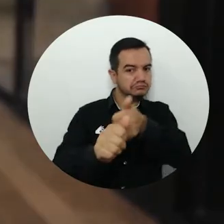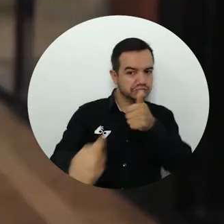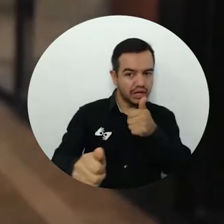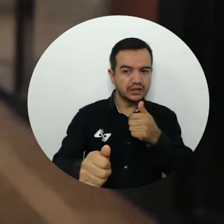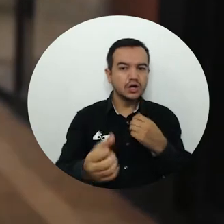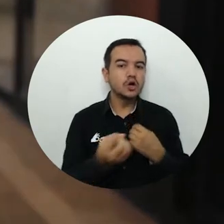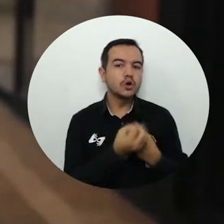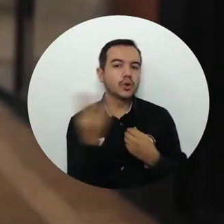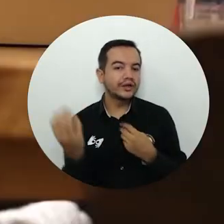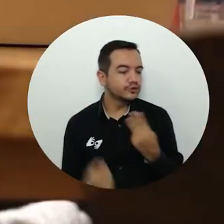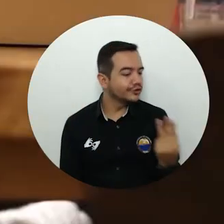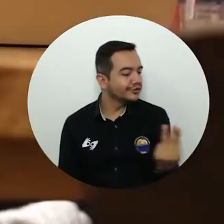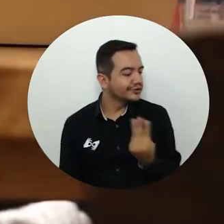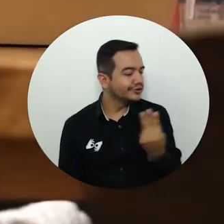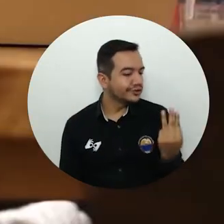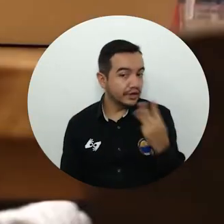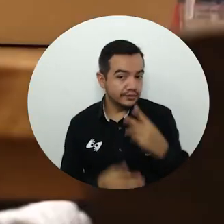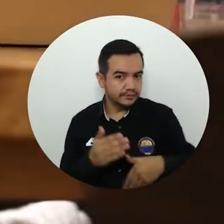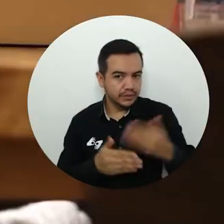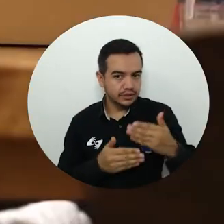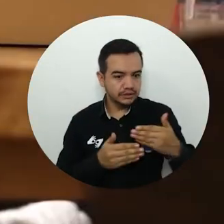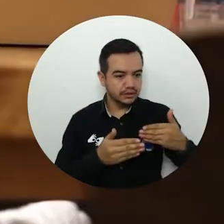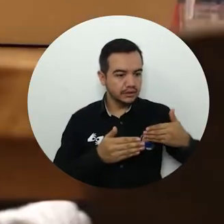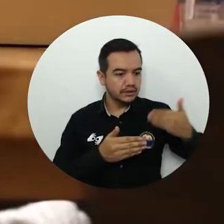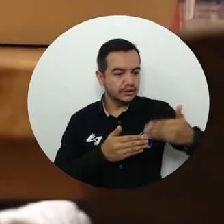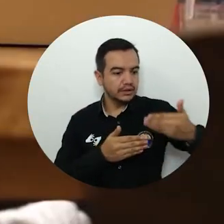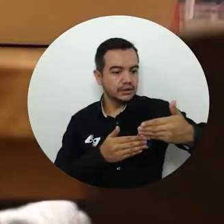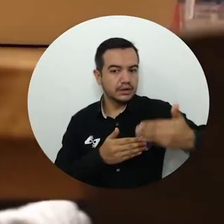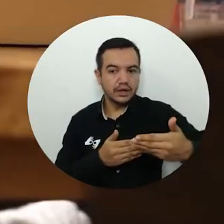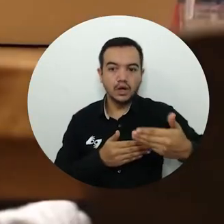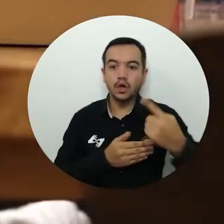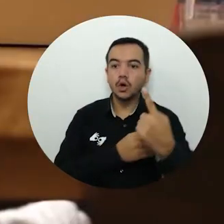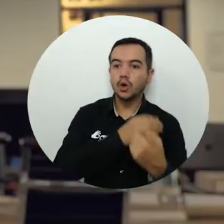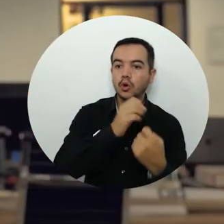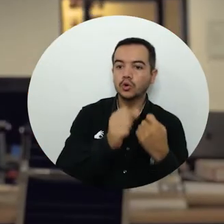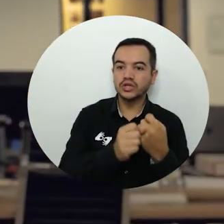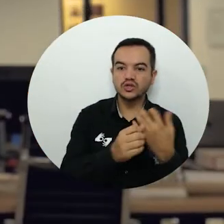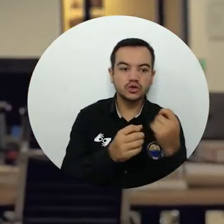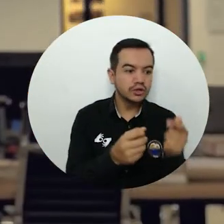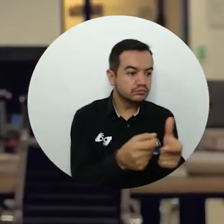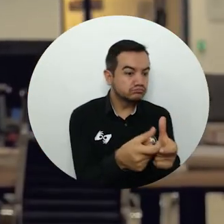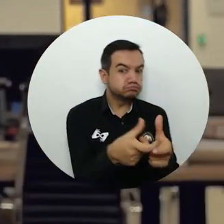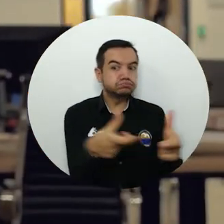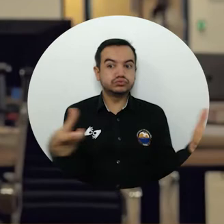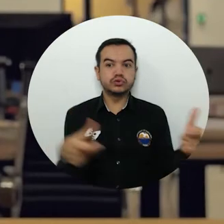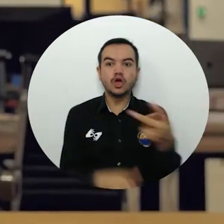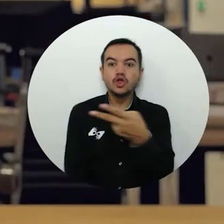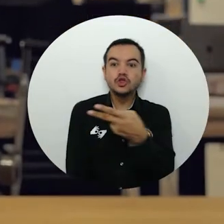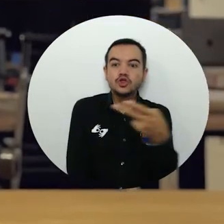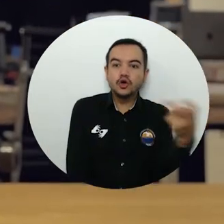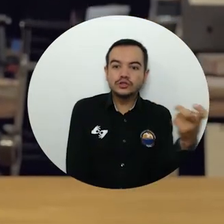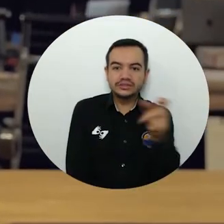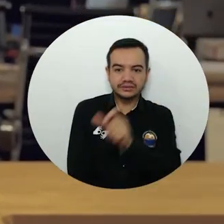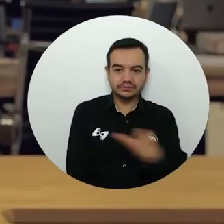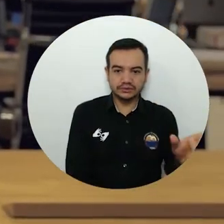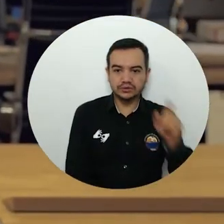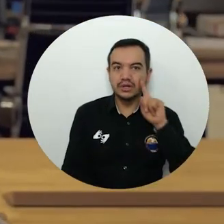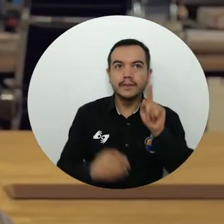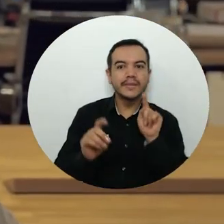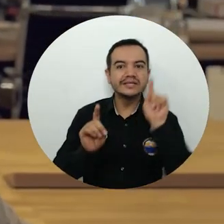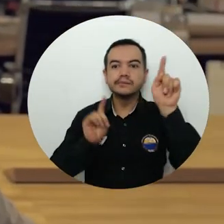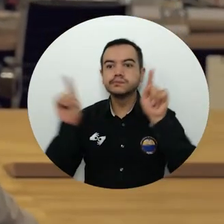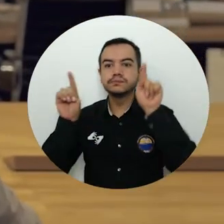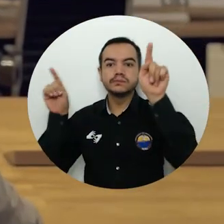Comenzamos tres personas y un año después ya somos 200 trabajando y la plataforma está